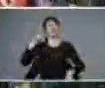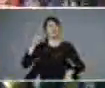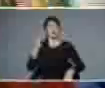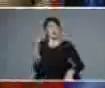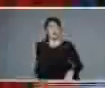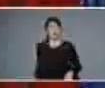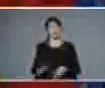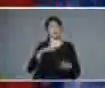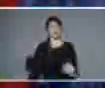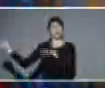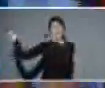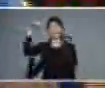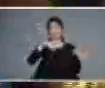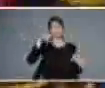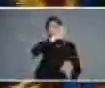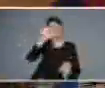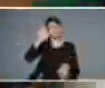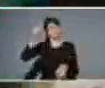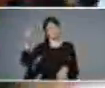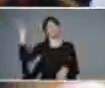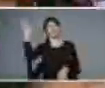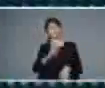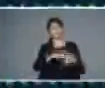vienen desde Chicago para el mago